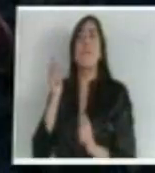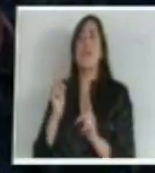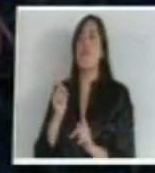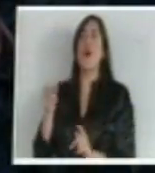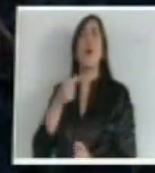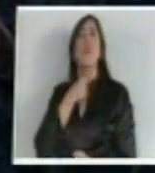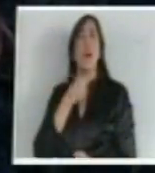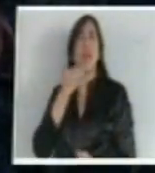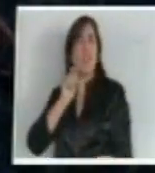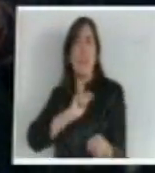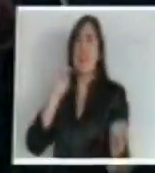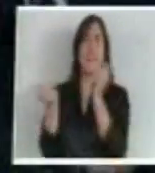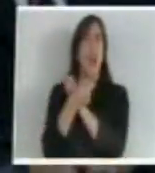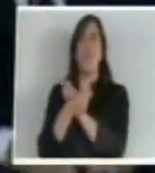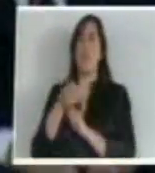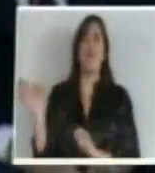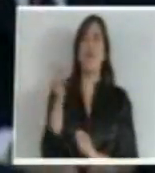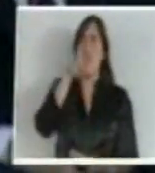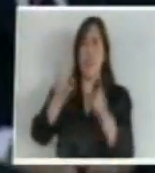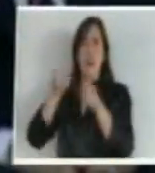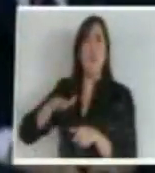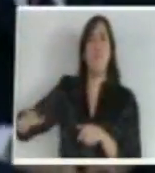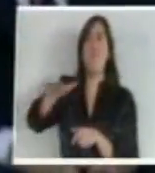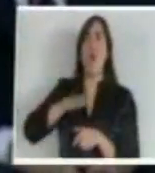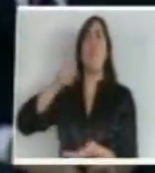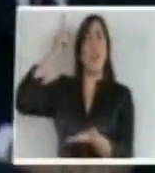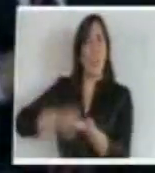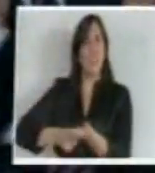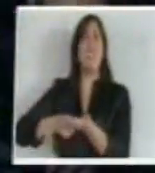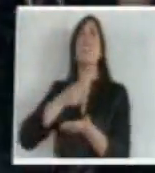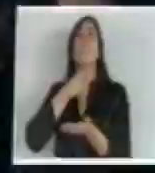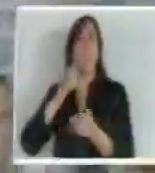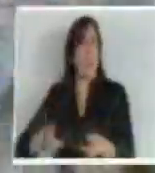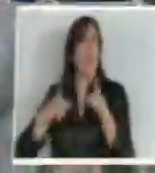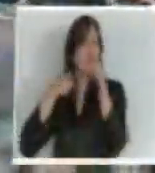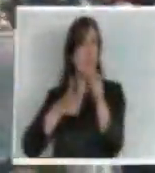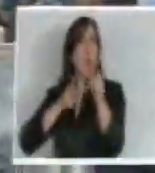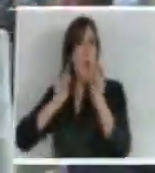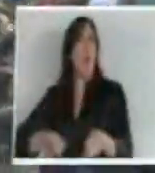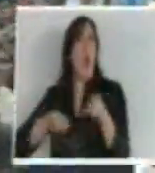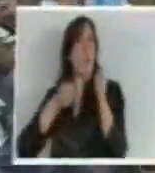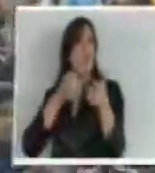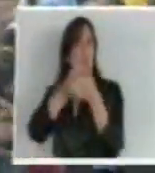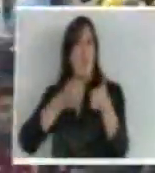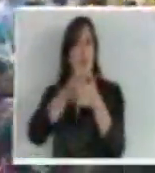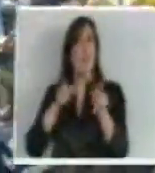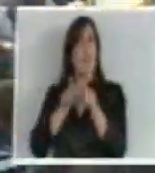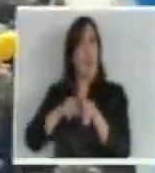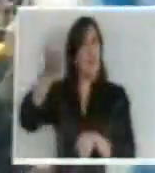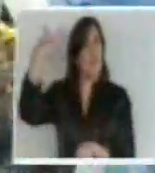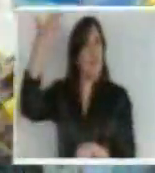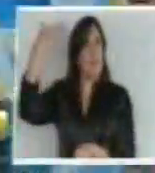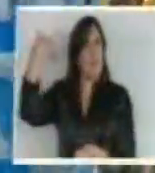cambio de todo un pueblo cuando decide levantarse en armas como lo hicieron en aquella